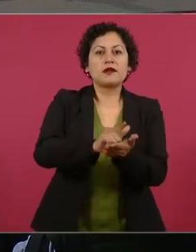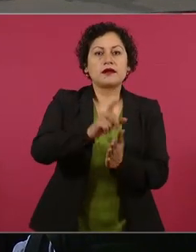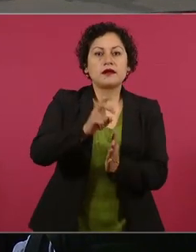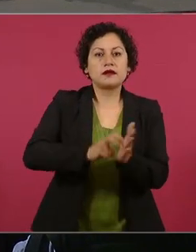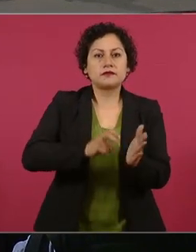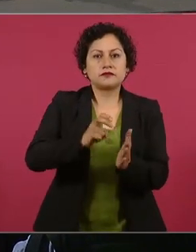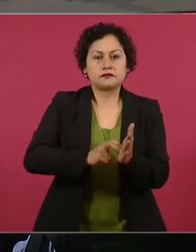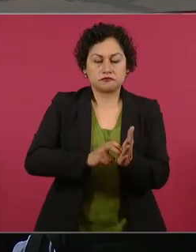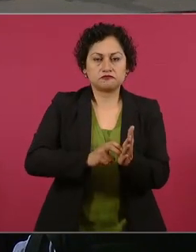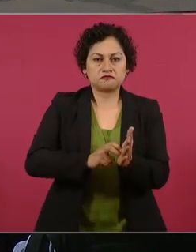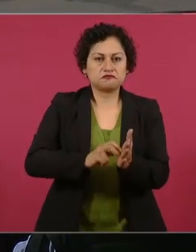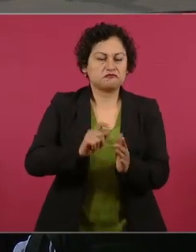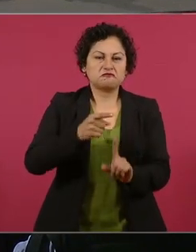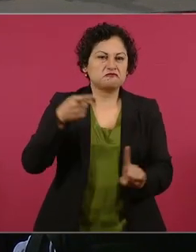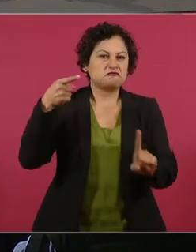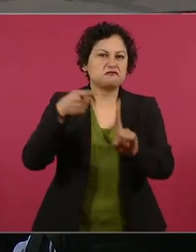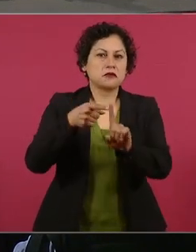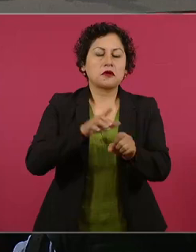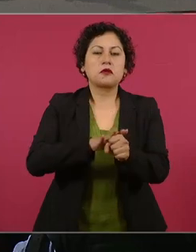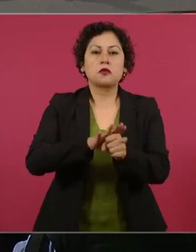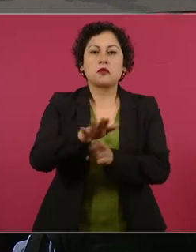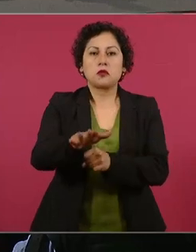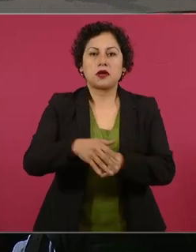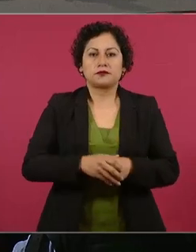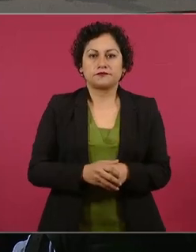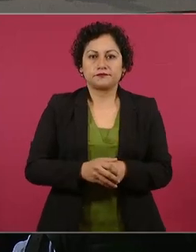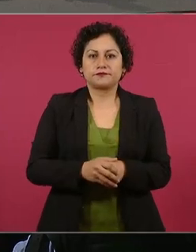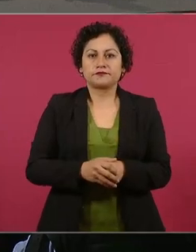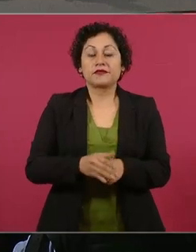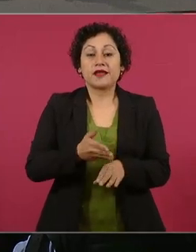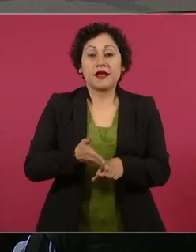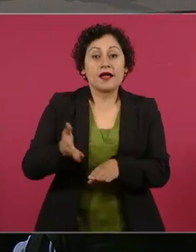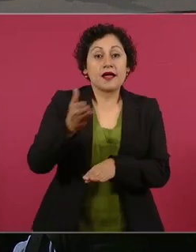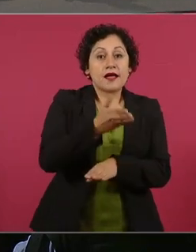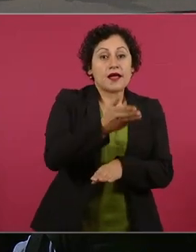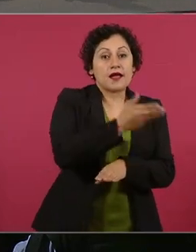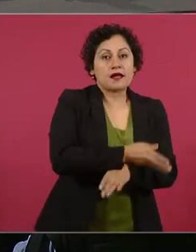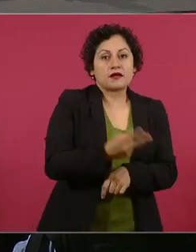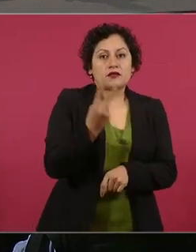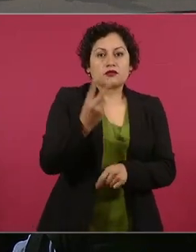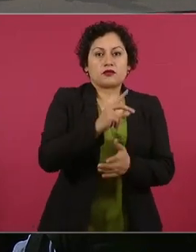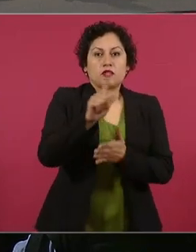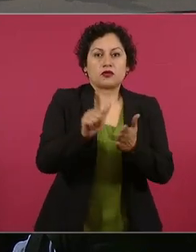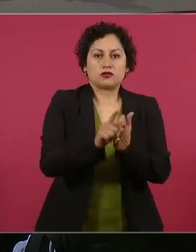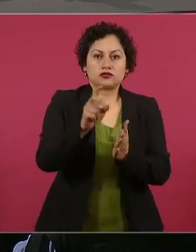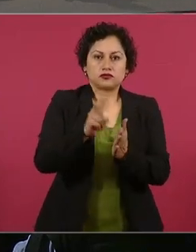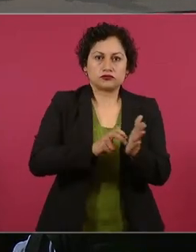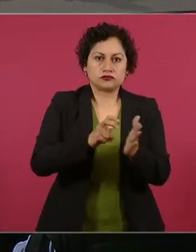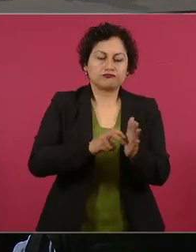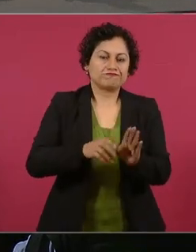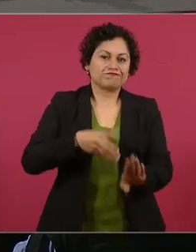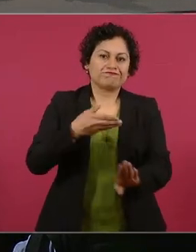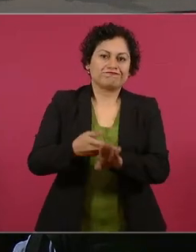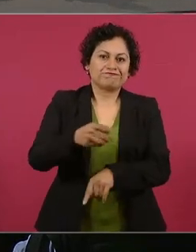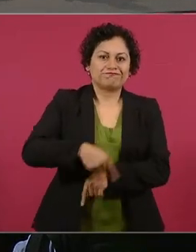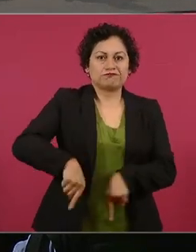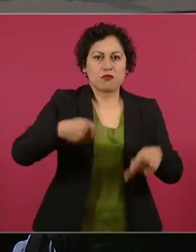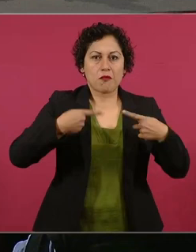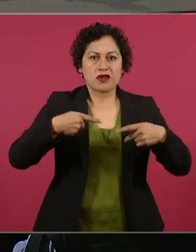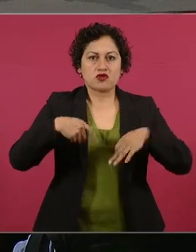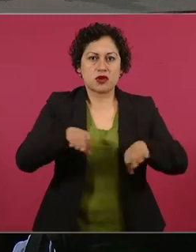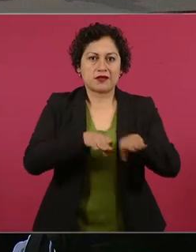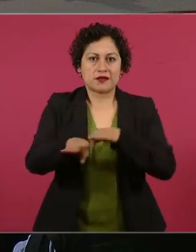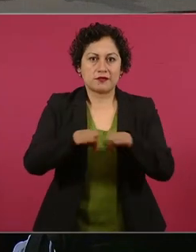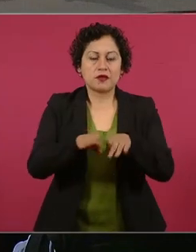con revertir los efectos de dos reformas dañinas en contra de los trabajadores que pasaron a